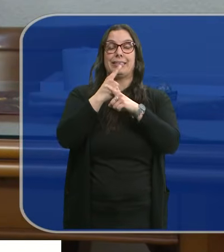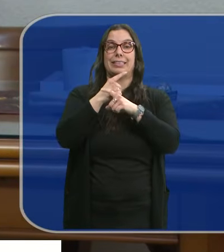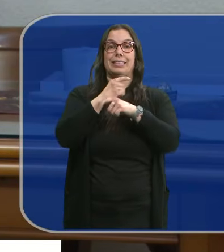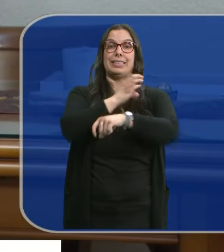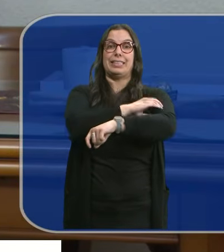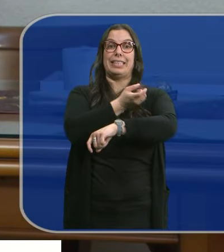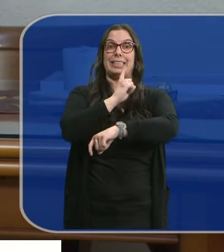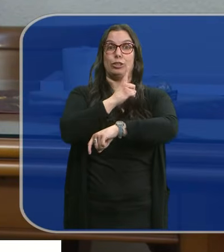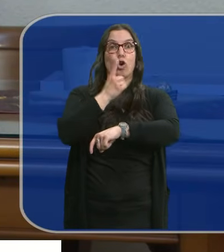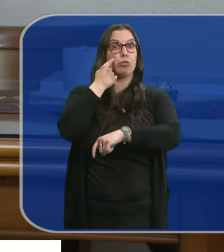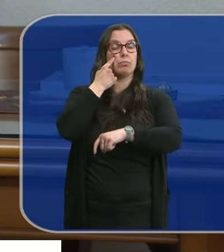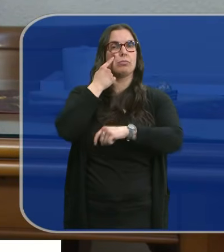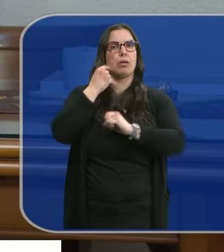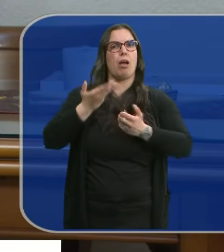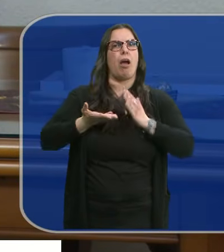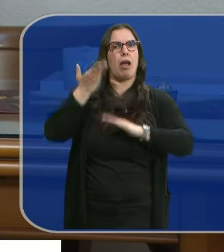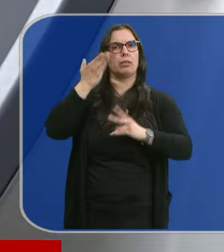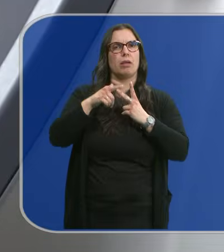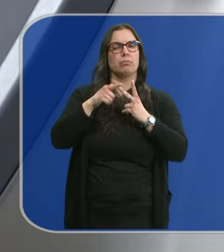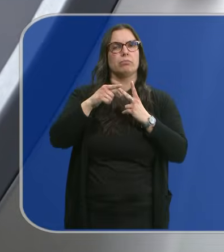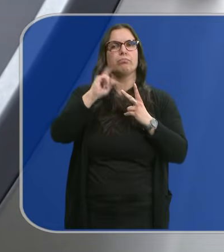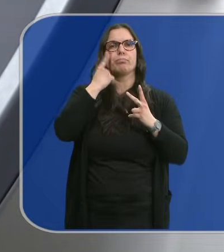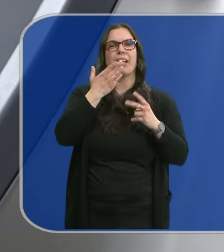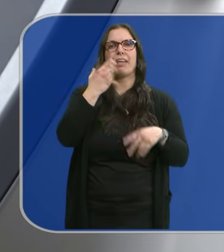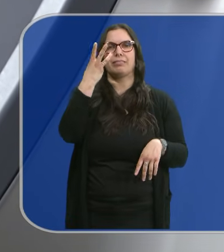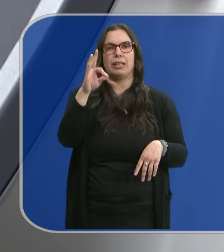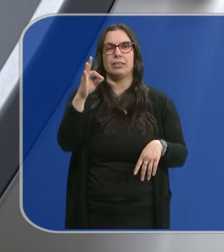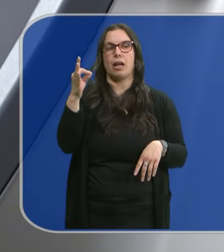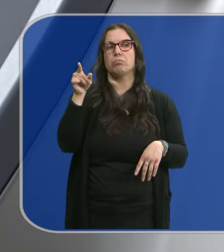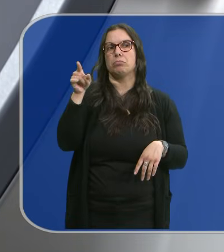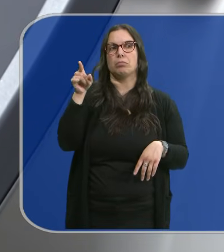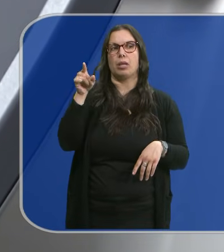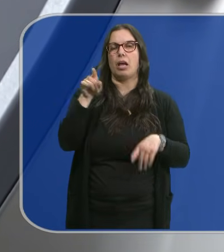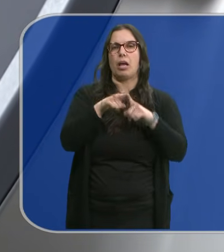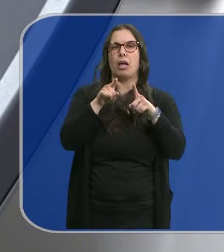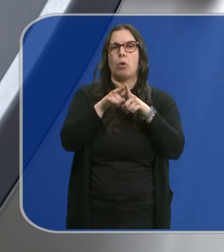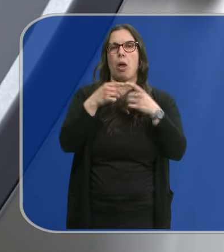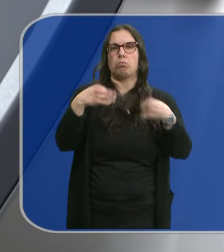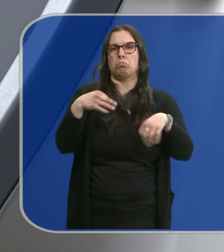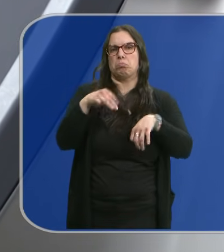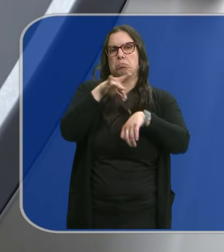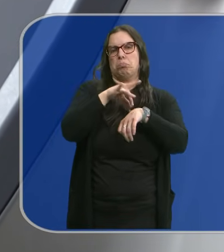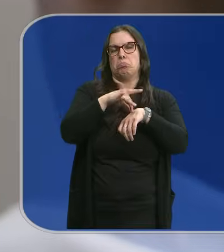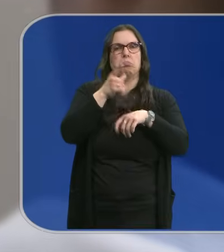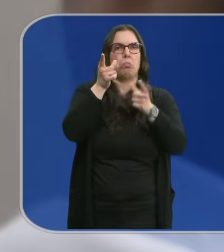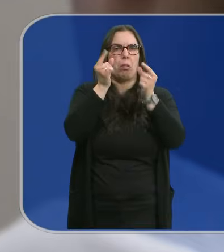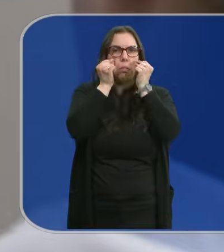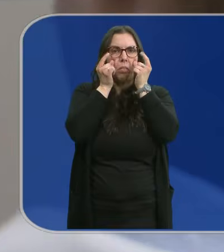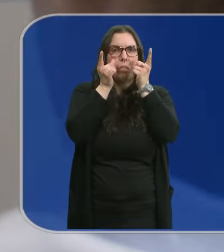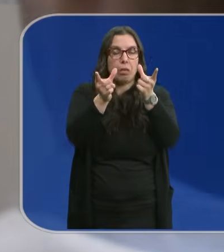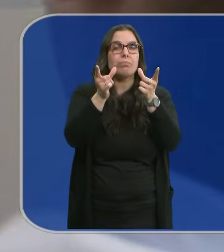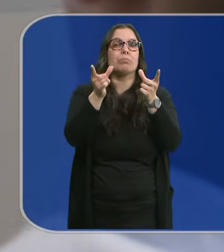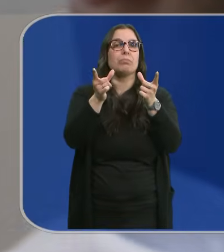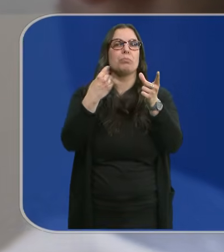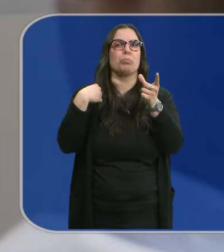y diagnosticaron el glaucoma cuando tenía 30 años. En su caso era una paciente con miopía magna, personas con mayor tendencia a